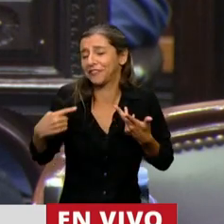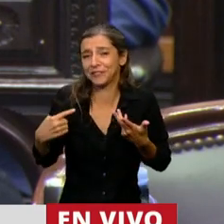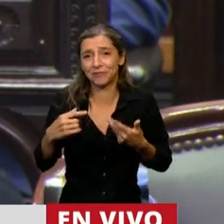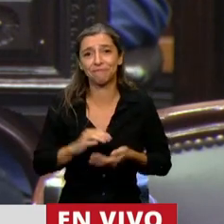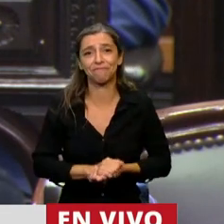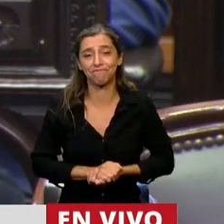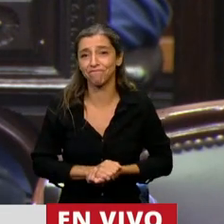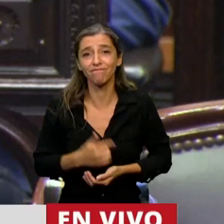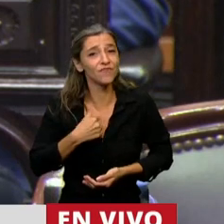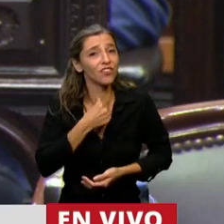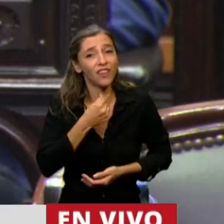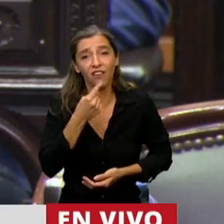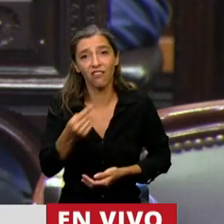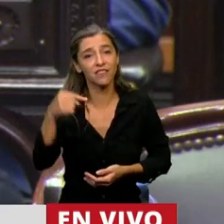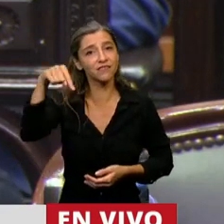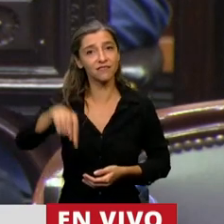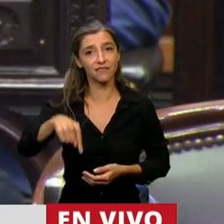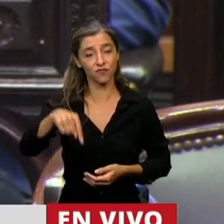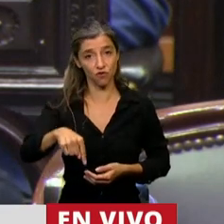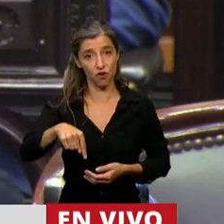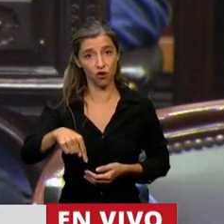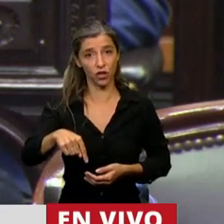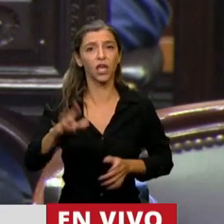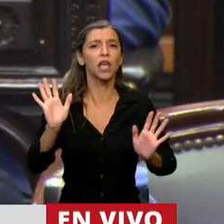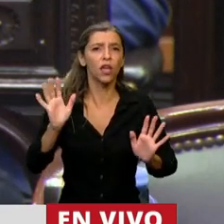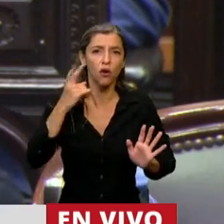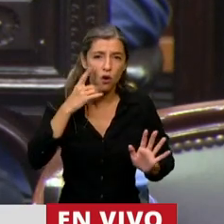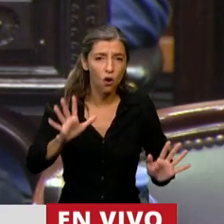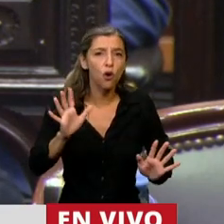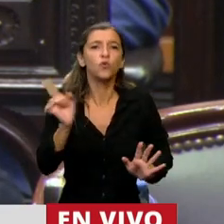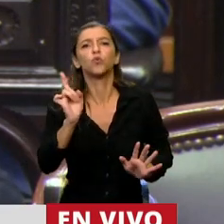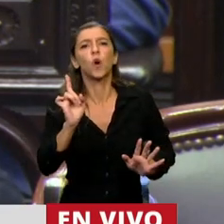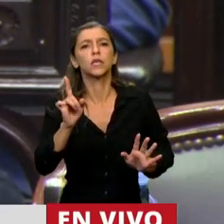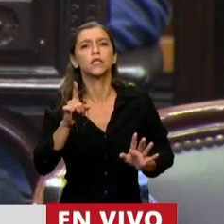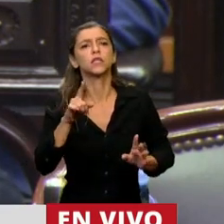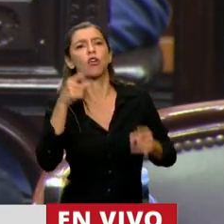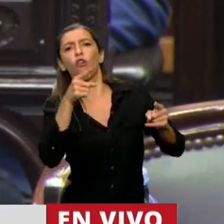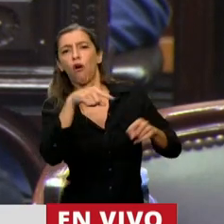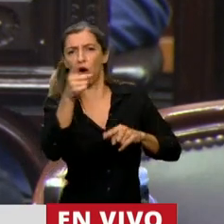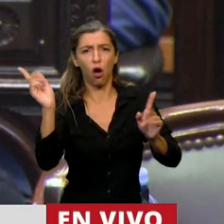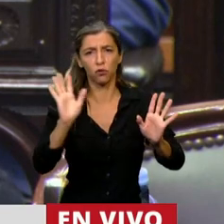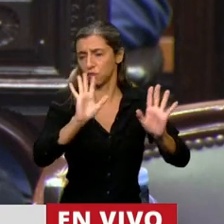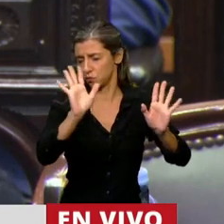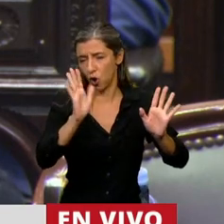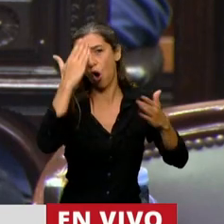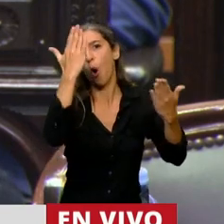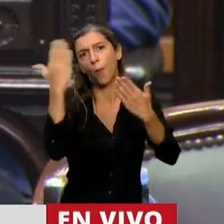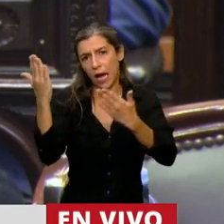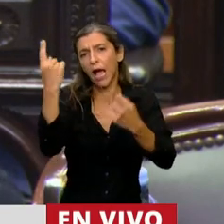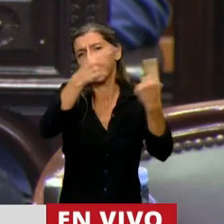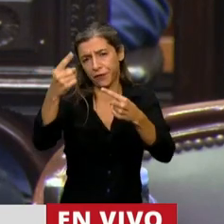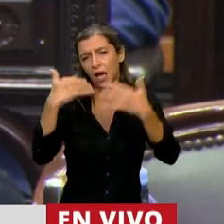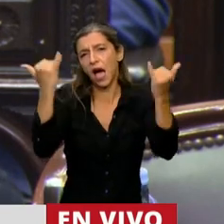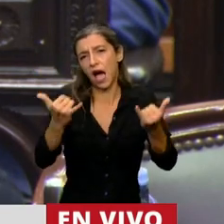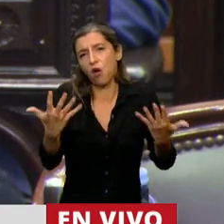decir, presidente, que hoy, y esto no va en desmedro de ninguno de los colegas que merecen el mejor de los homenajes por su